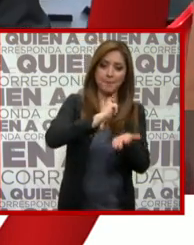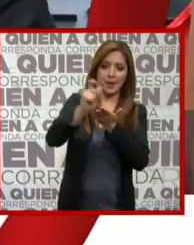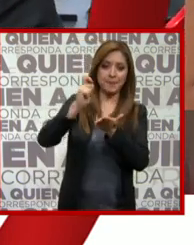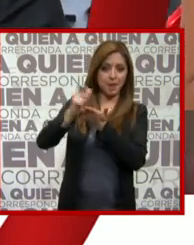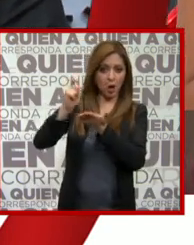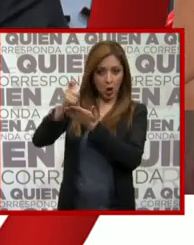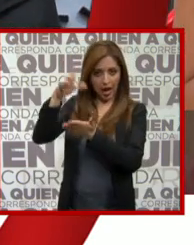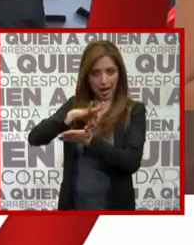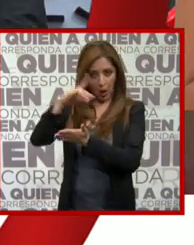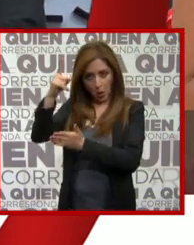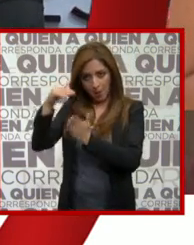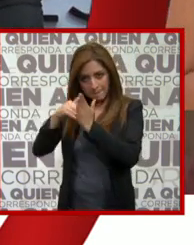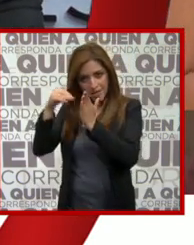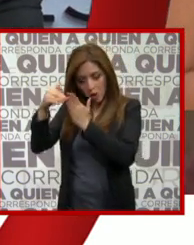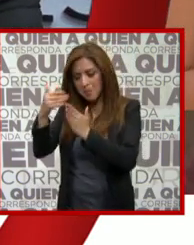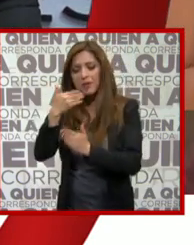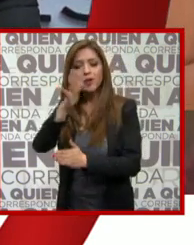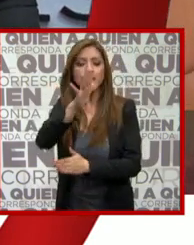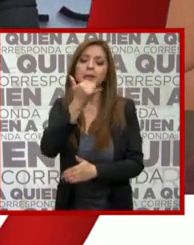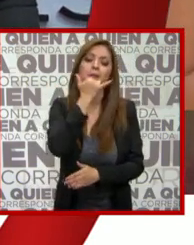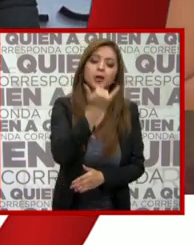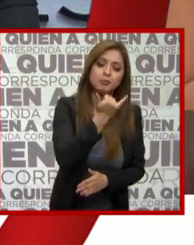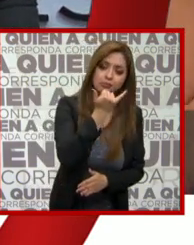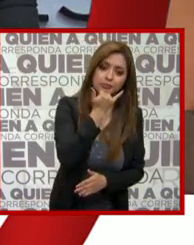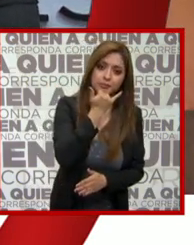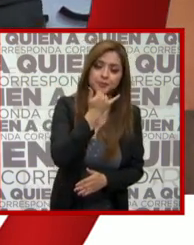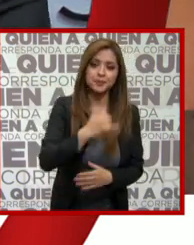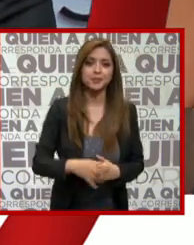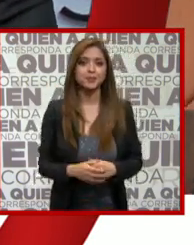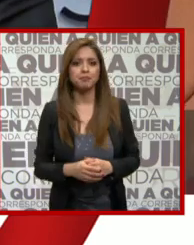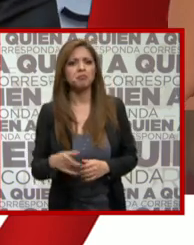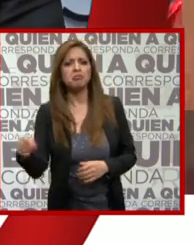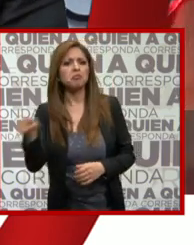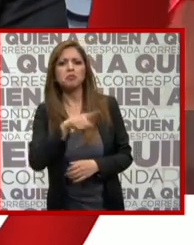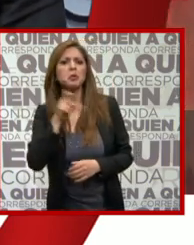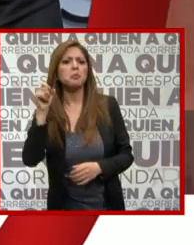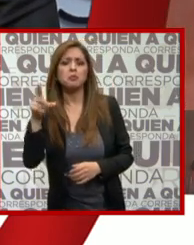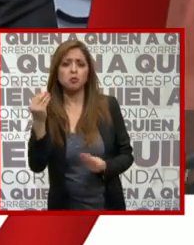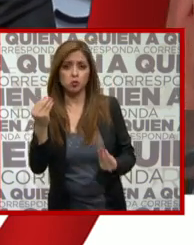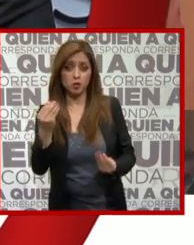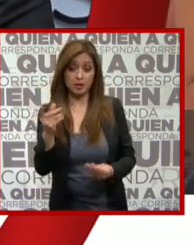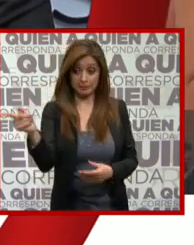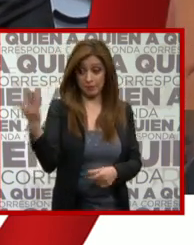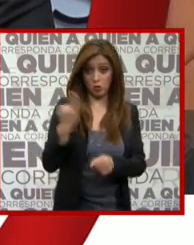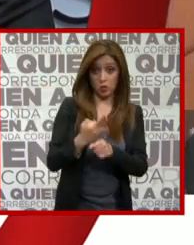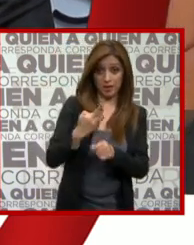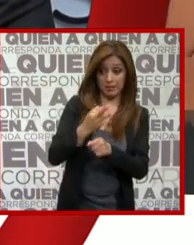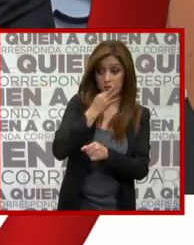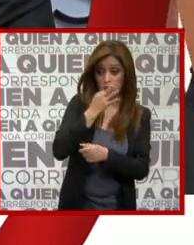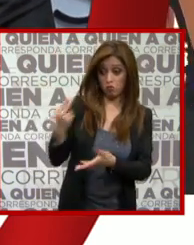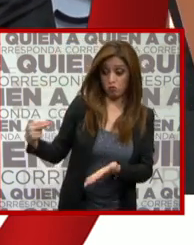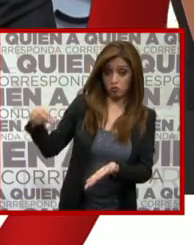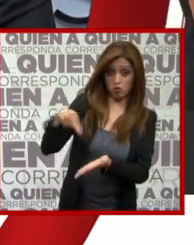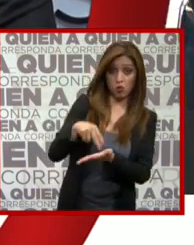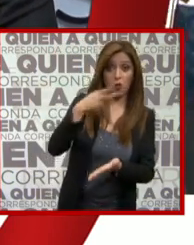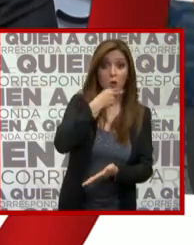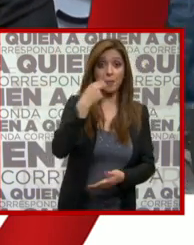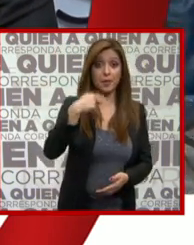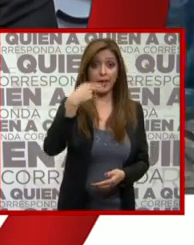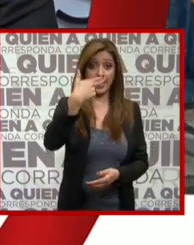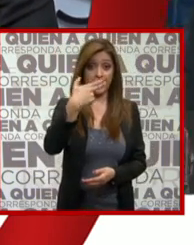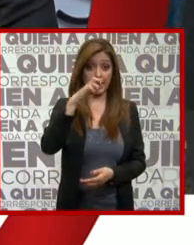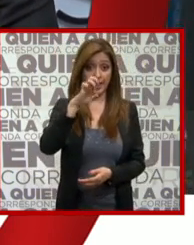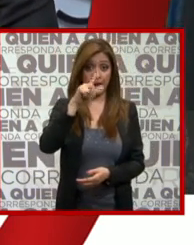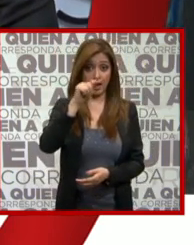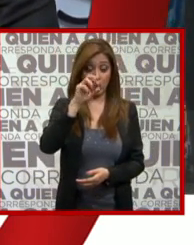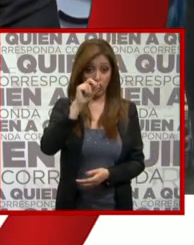y 1,000,000 de pesos mensuales. No, todos, me equivoqué. Señor. No, me refiero a... No, entonces, como muchos. Mire, hace unos minutos llegó con nosotros Héctor Mojarro, que